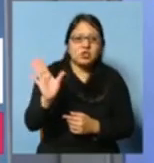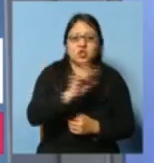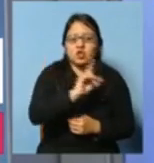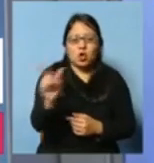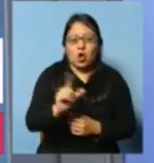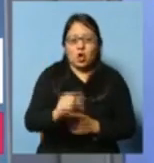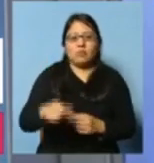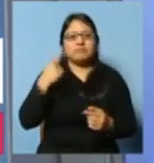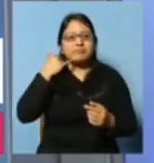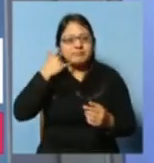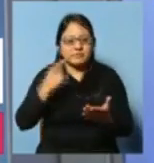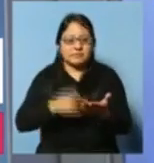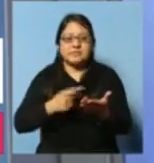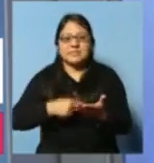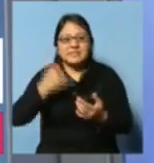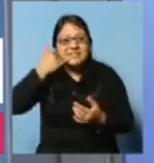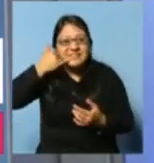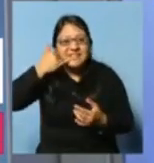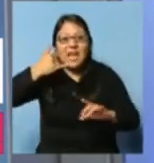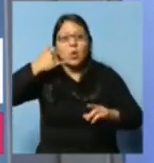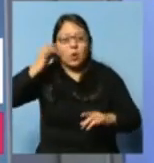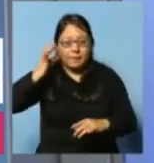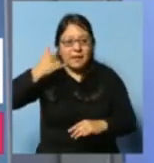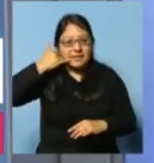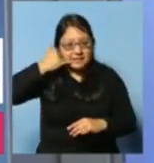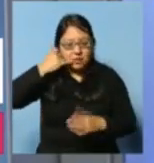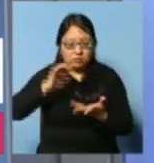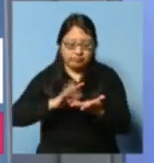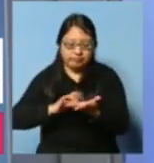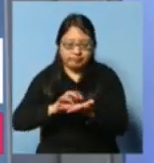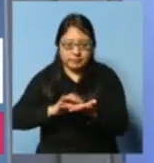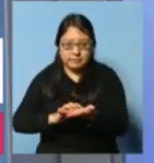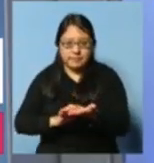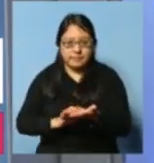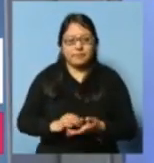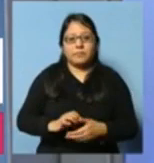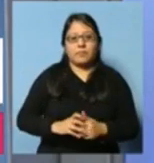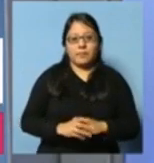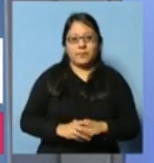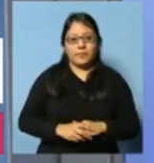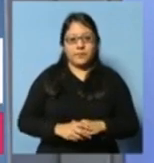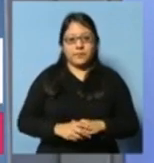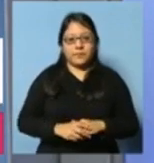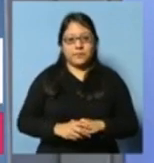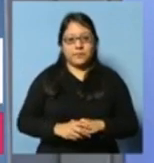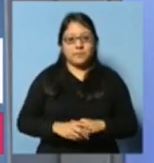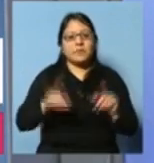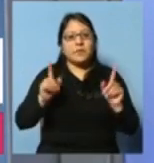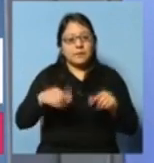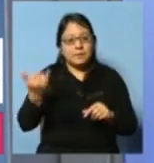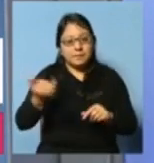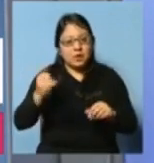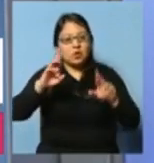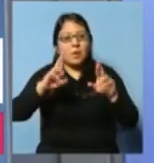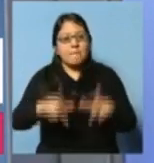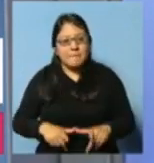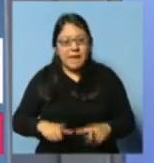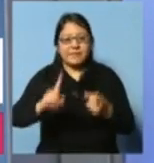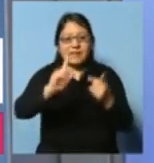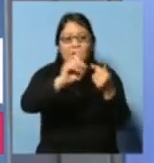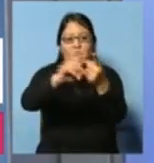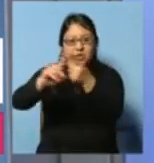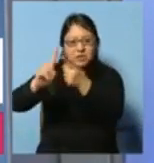telefonía celular y además vamos haciendo en el camino del plan de conectividad muchas otras